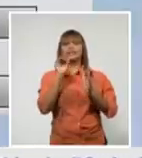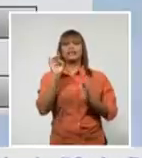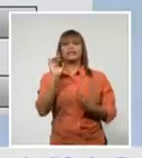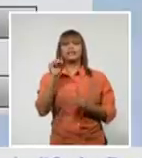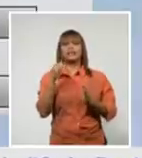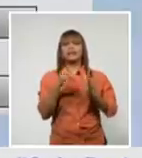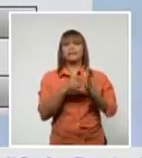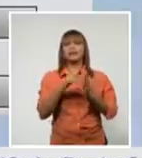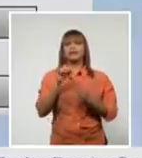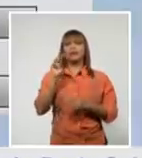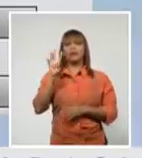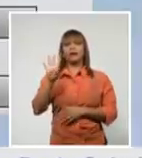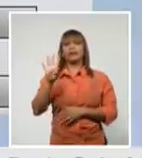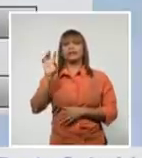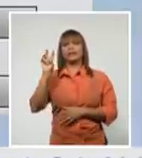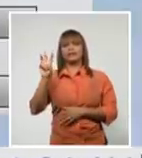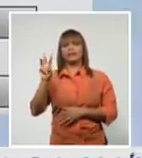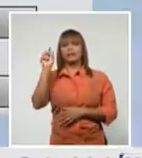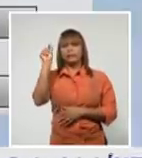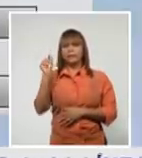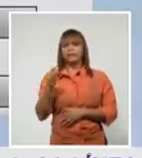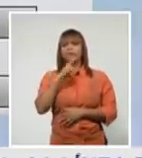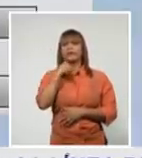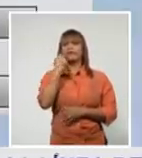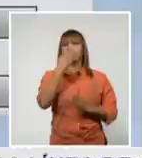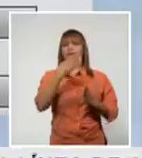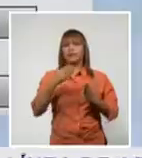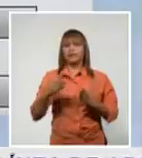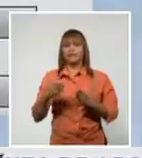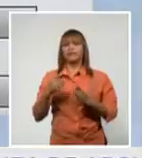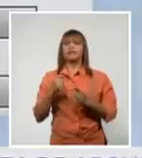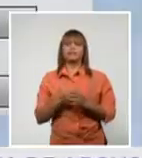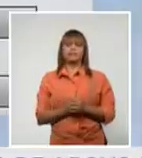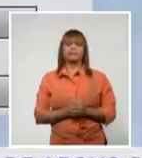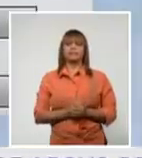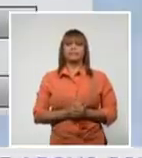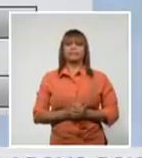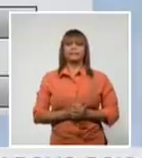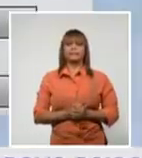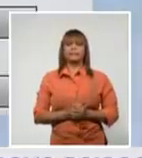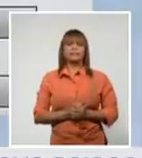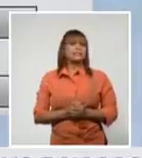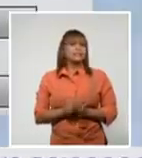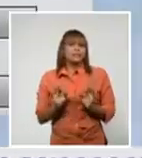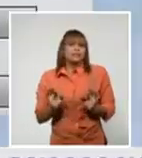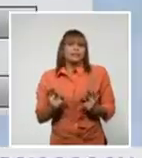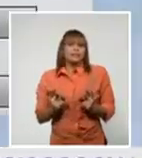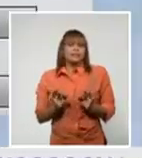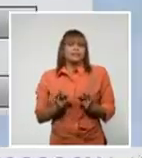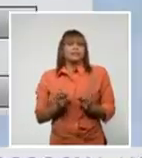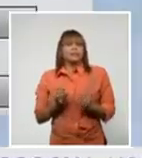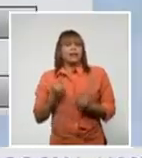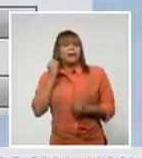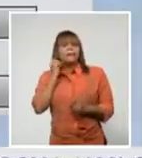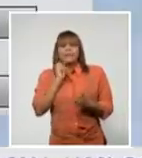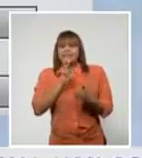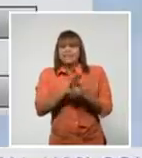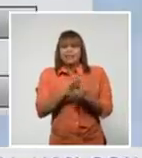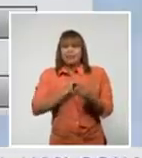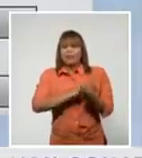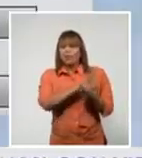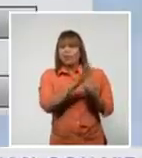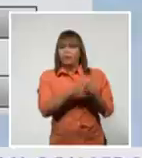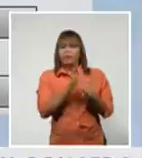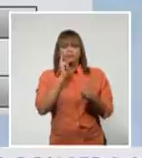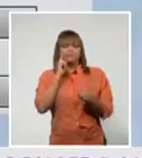1.015.043 personas fallecidas por la enfermedad. Realmente no pensamos al principio de esta pandemia que se llegara